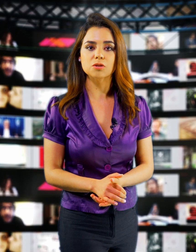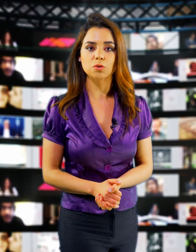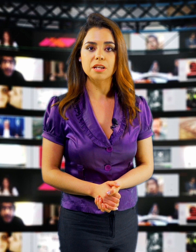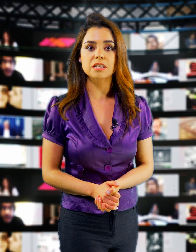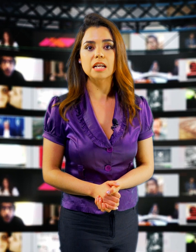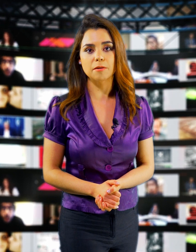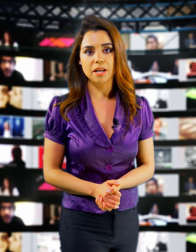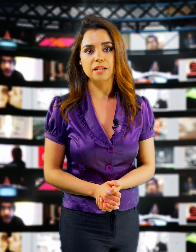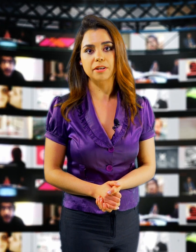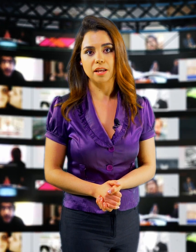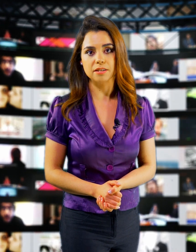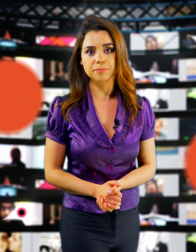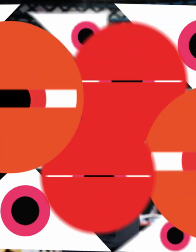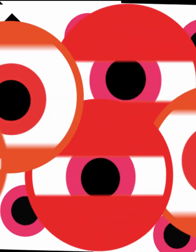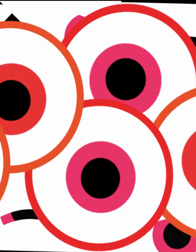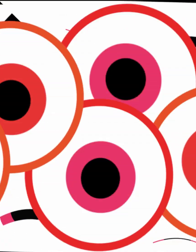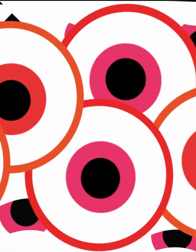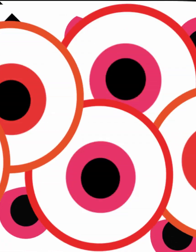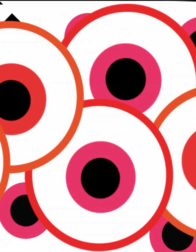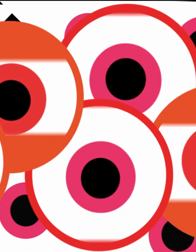Mandamos nuestras condolencias a las familias afectadas.